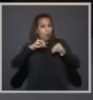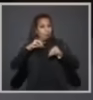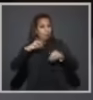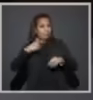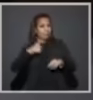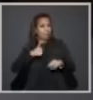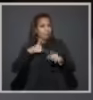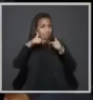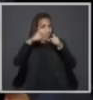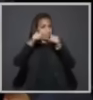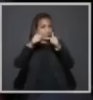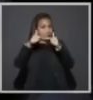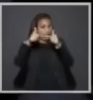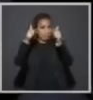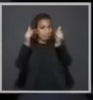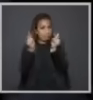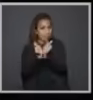incluyente,